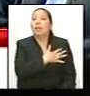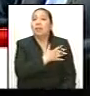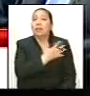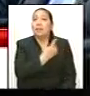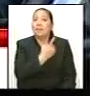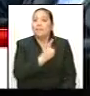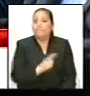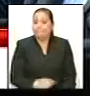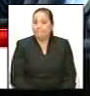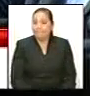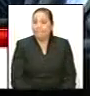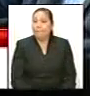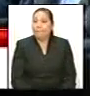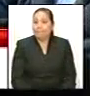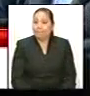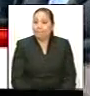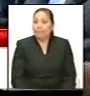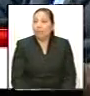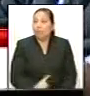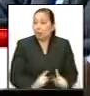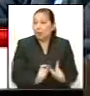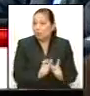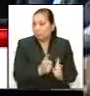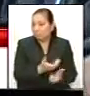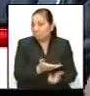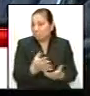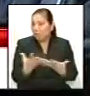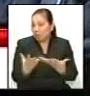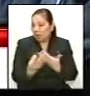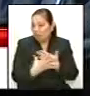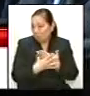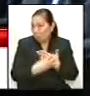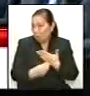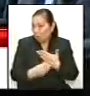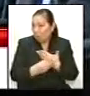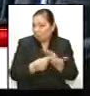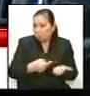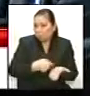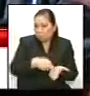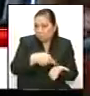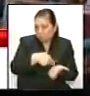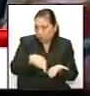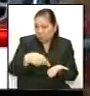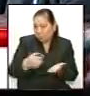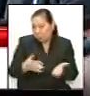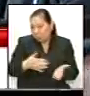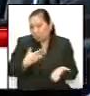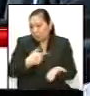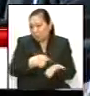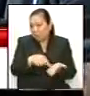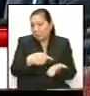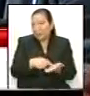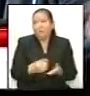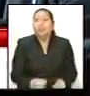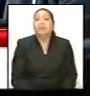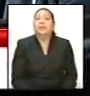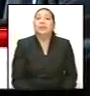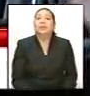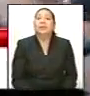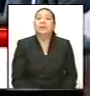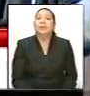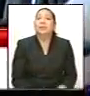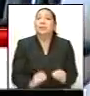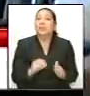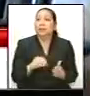evidentemente si hay algún congresista que desea copia, lo vamos a tener que entregar, porque dadas las imágenes, dadas